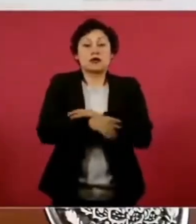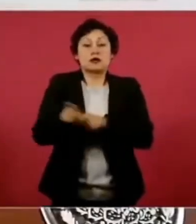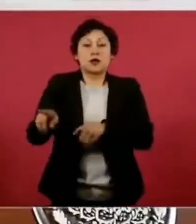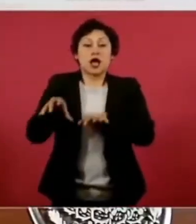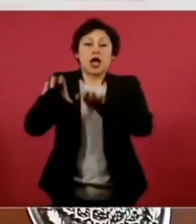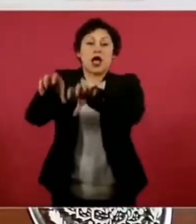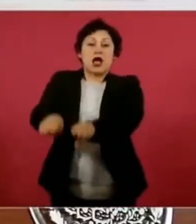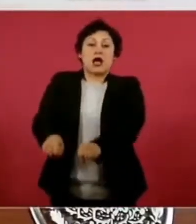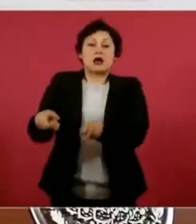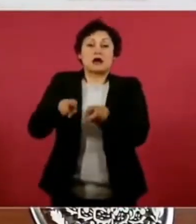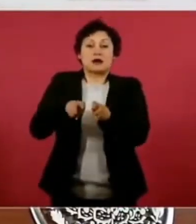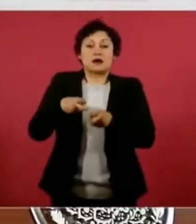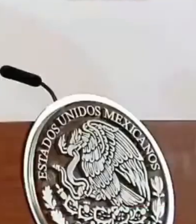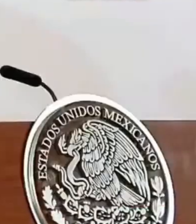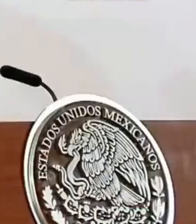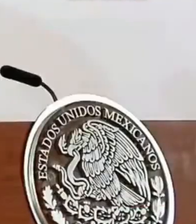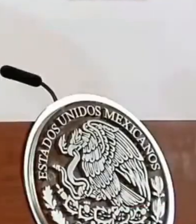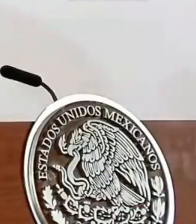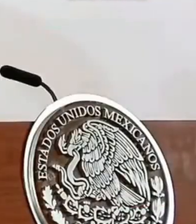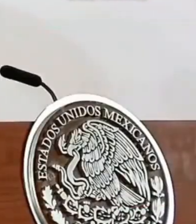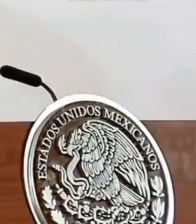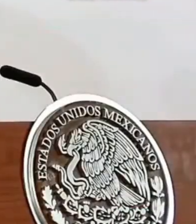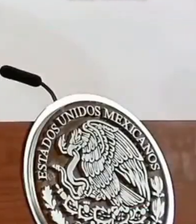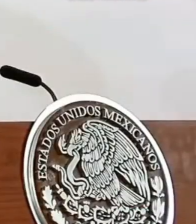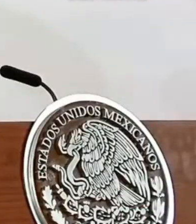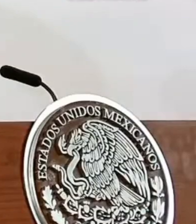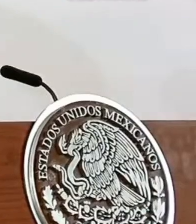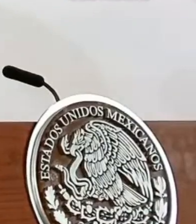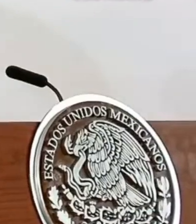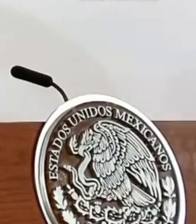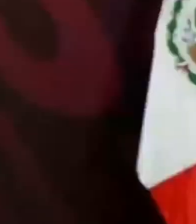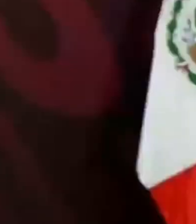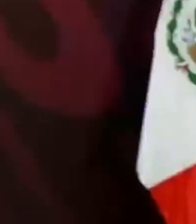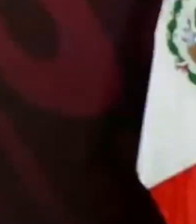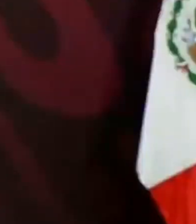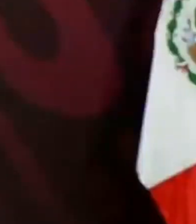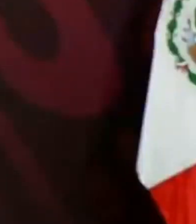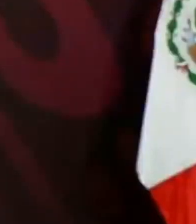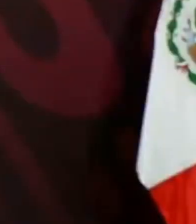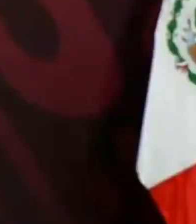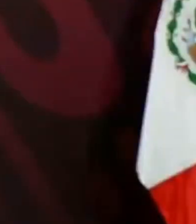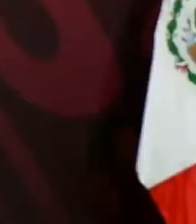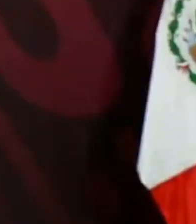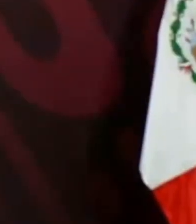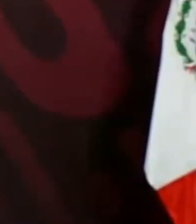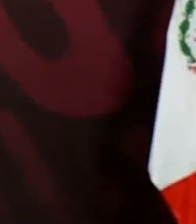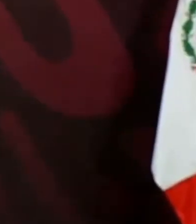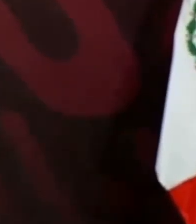droga. Entonces, este capo famoso, esto es Anabel,